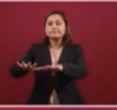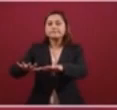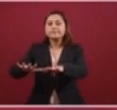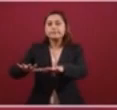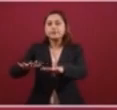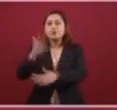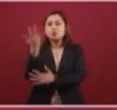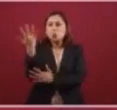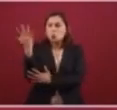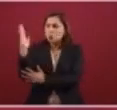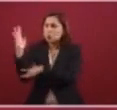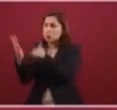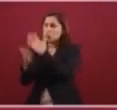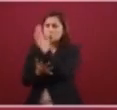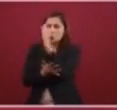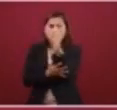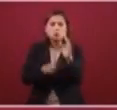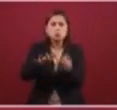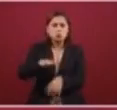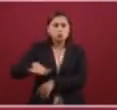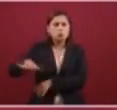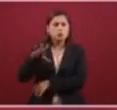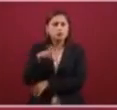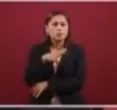boscosa qué